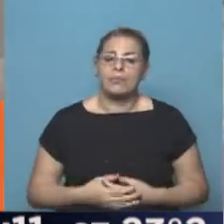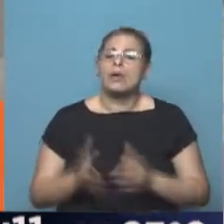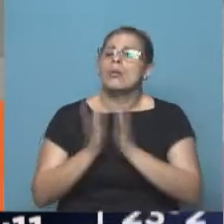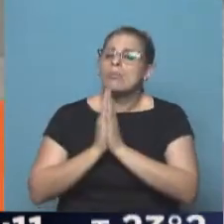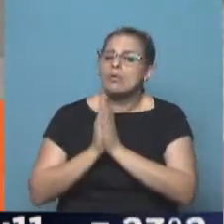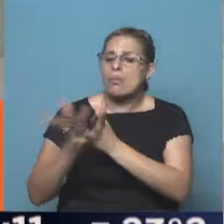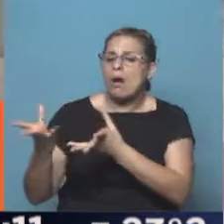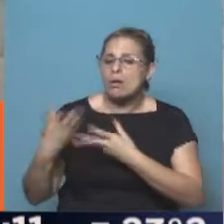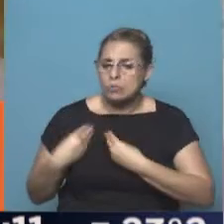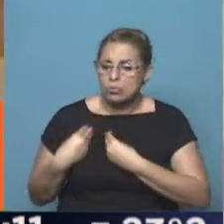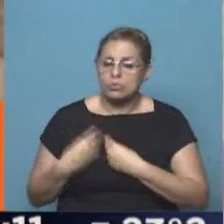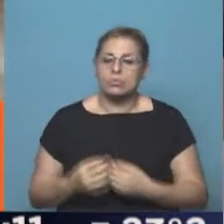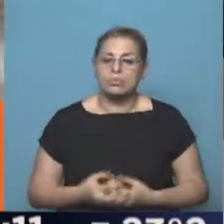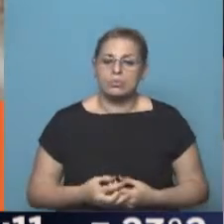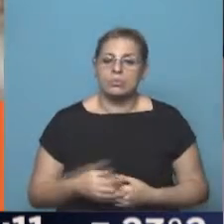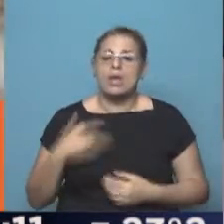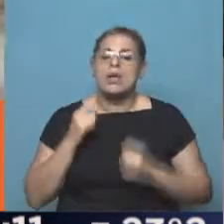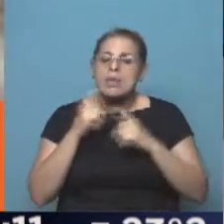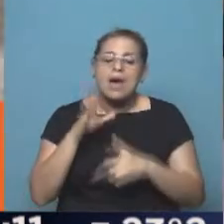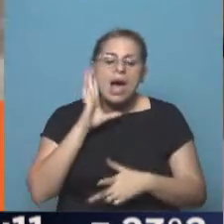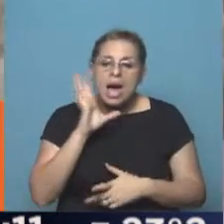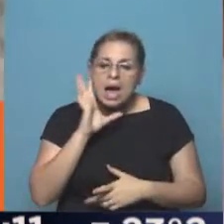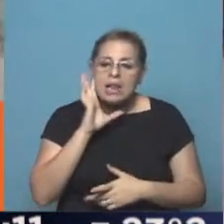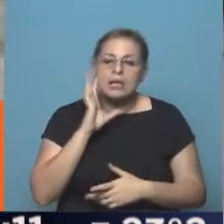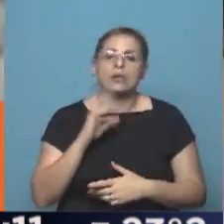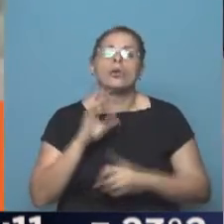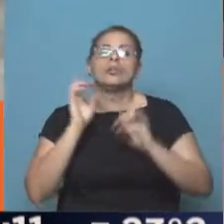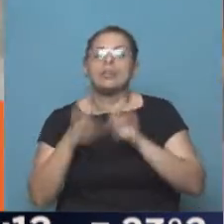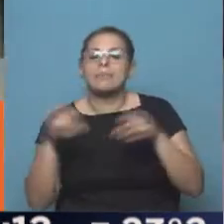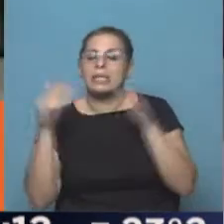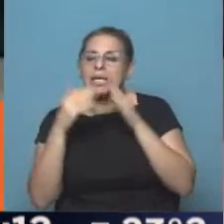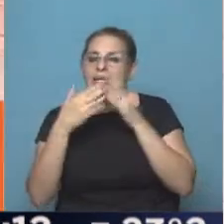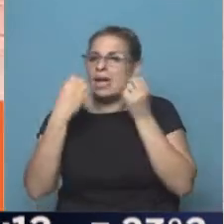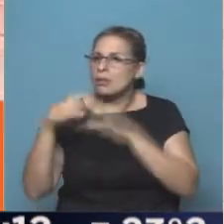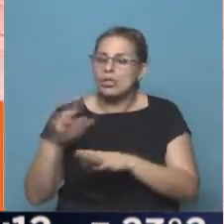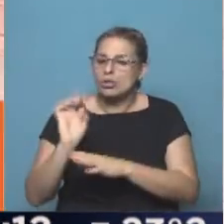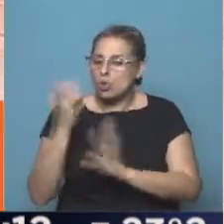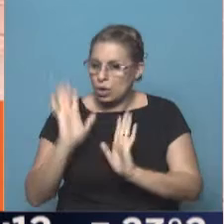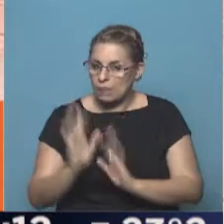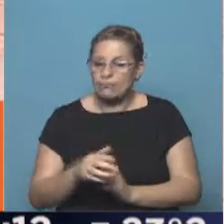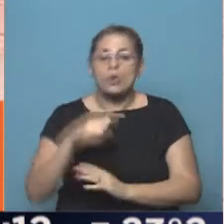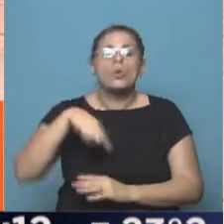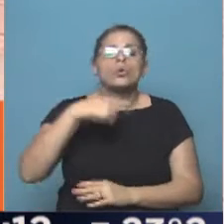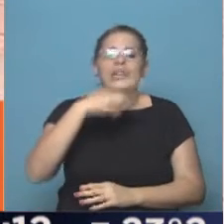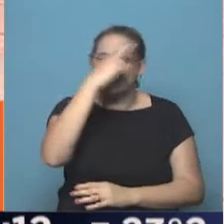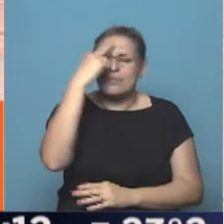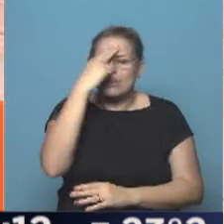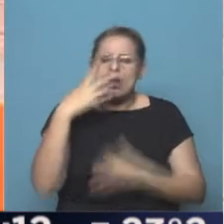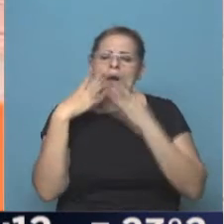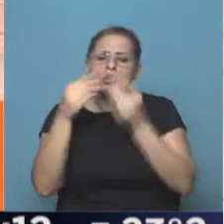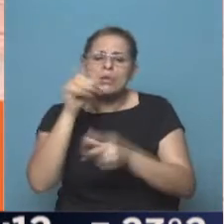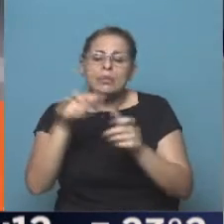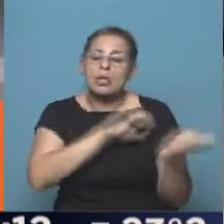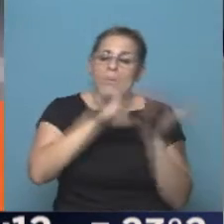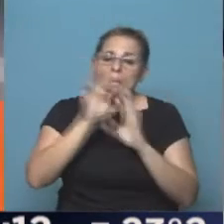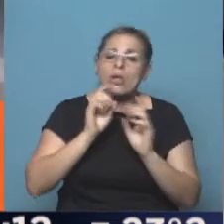favor que lo ayudaran, que le den algo, que, viste, más la casa, que dejaron sola la casa. ¿Ustedes, los enfermeros, asisten al evacuado en el